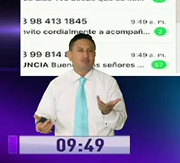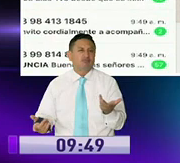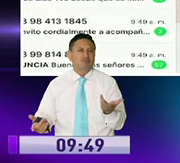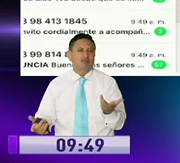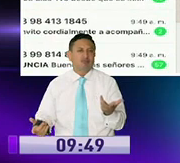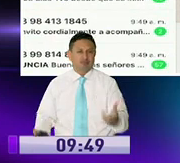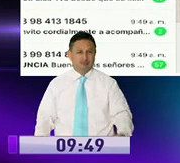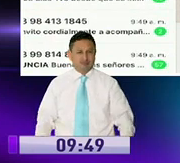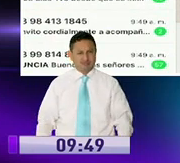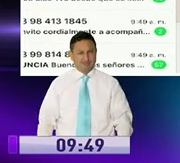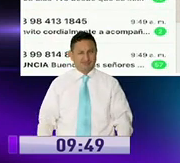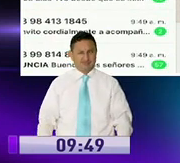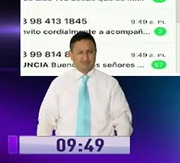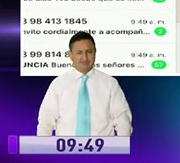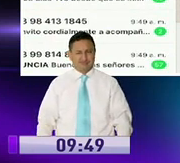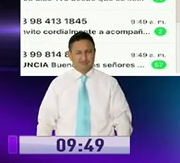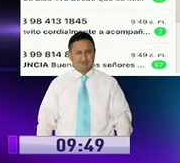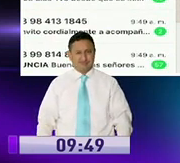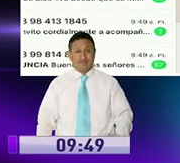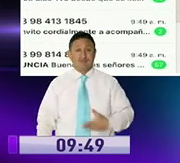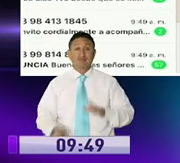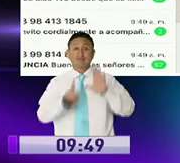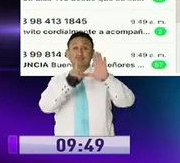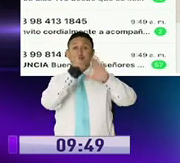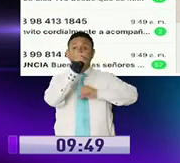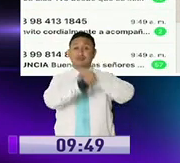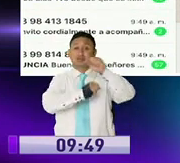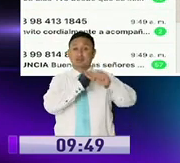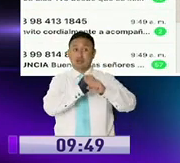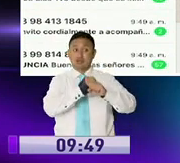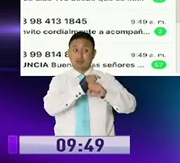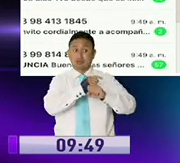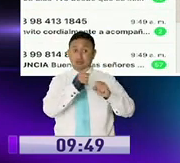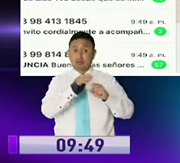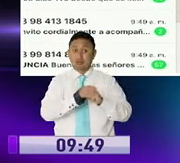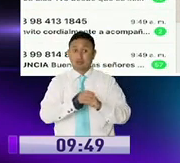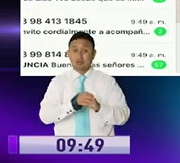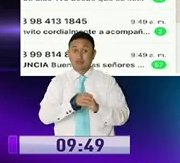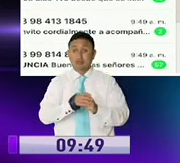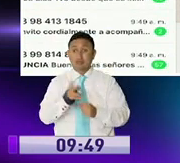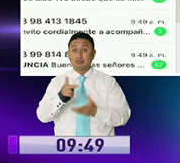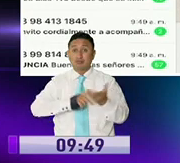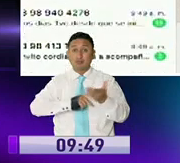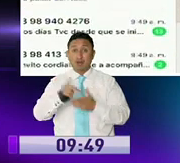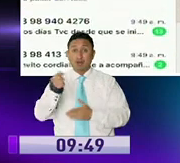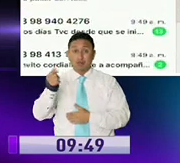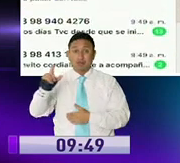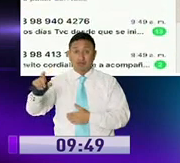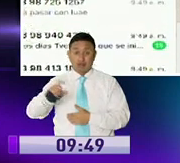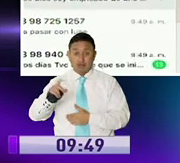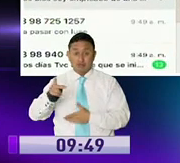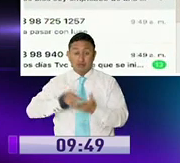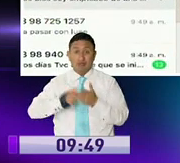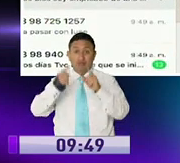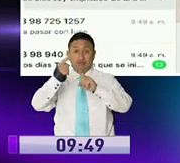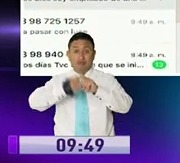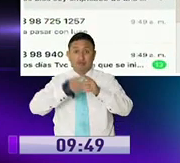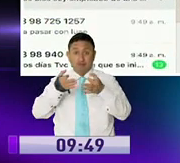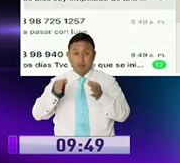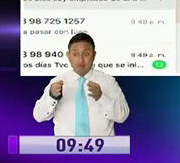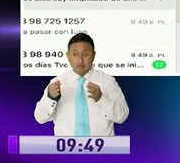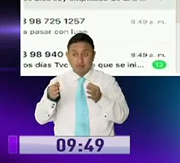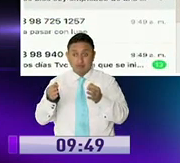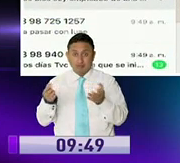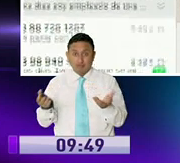está medio extraño. Por medio tiempo, yo trabajo 6 años en esta empresa y me dicen que no hay liquidación, tampoco nos pagan en febrero, no están al día en los